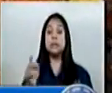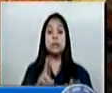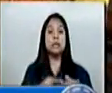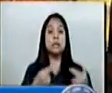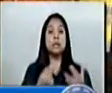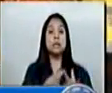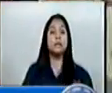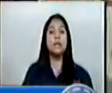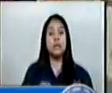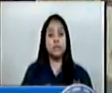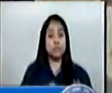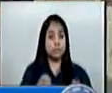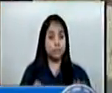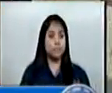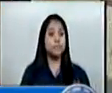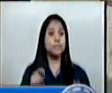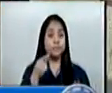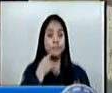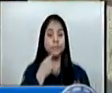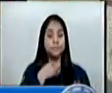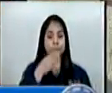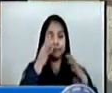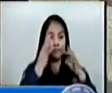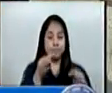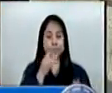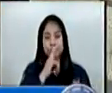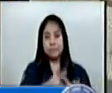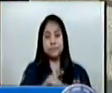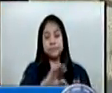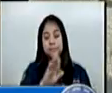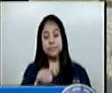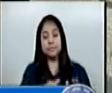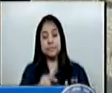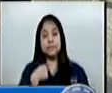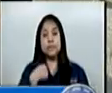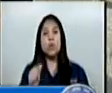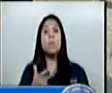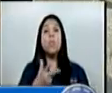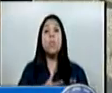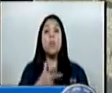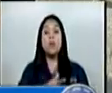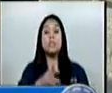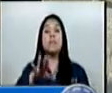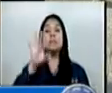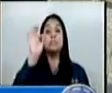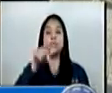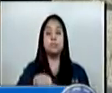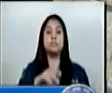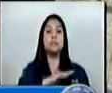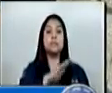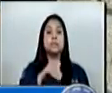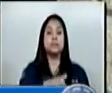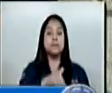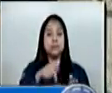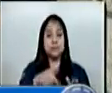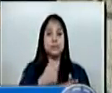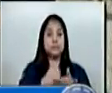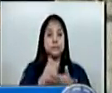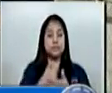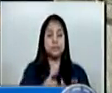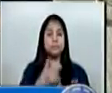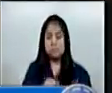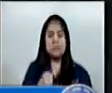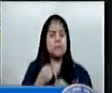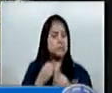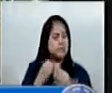este simulacro, al igual que todos los miembros del Sistema Nacional de Gestión de Riesgo que forman parte del sistema